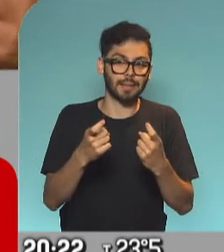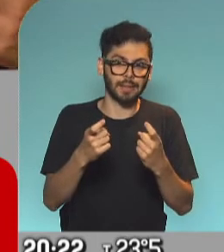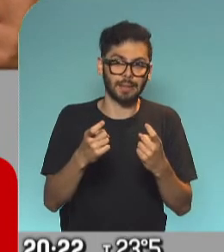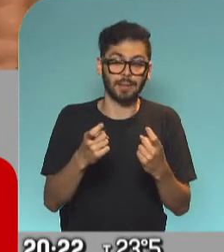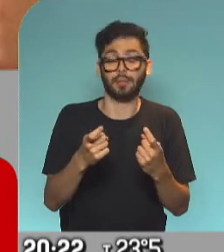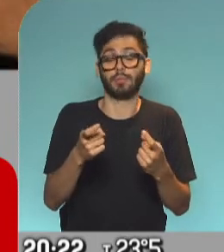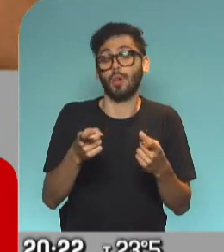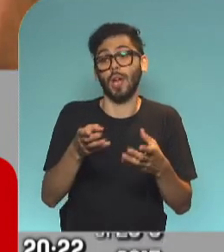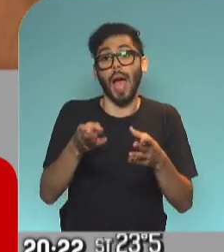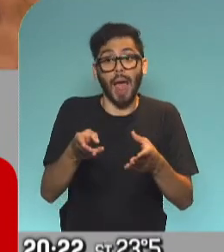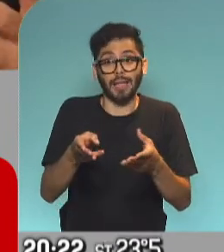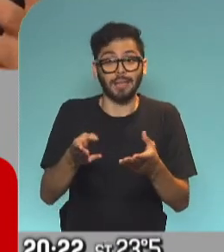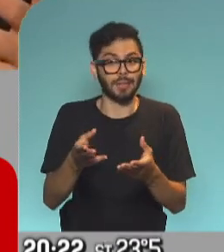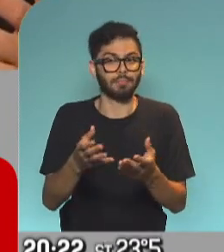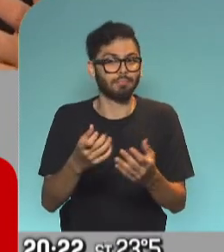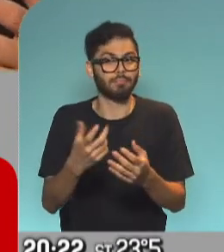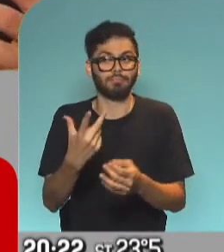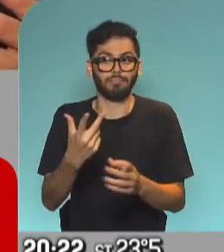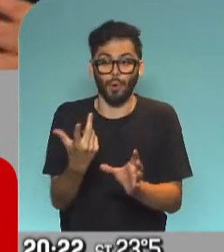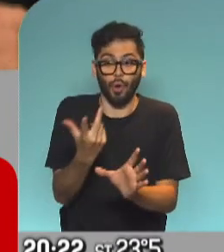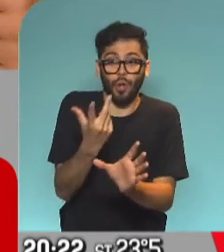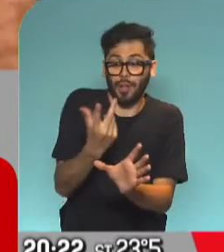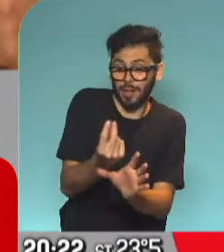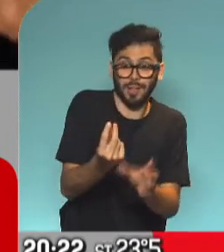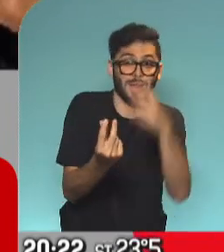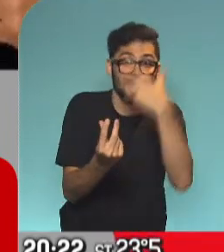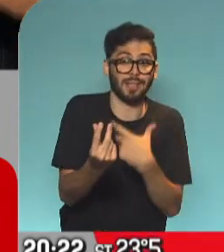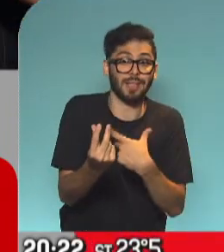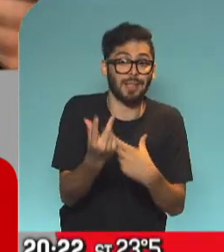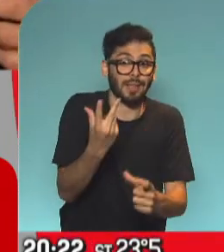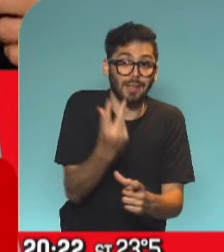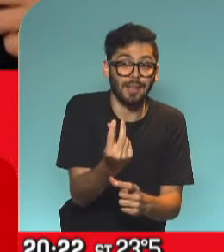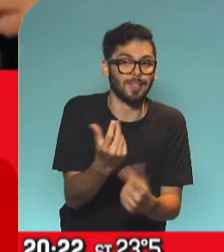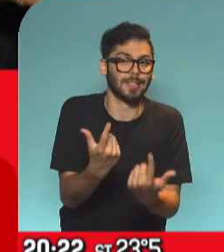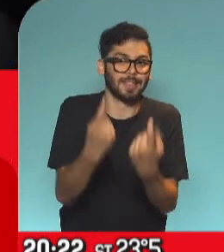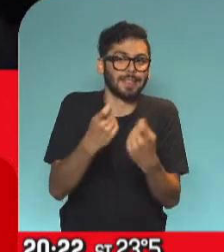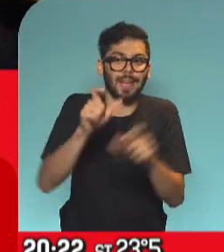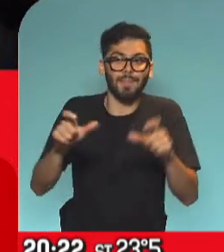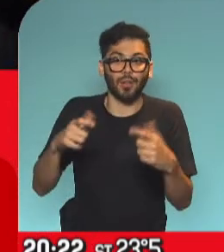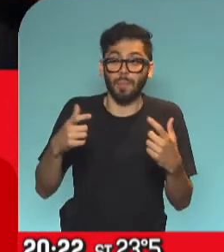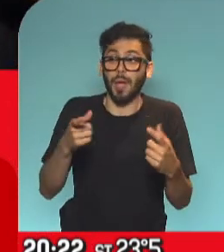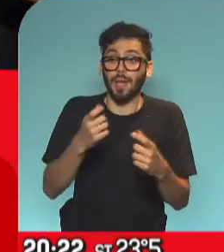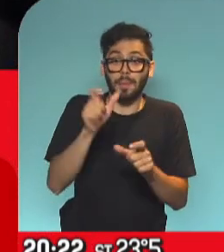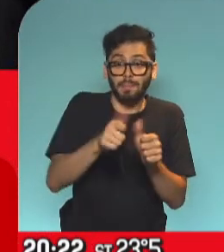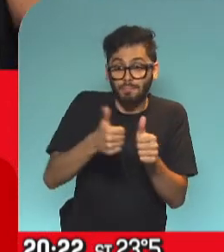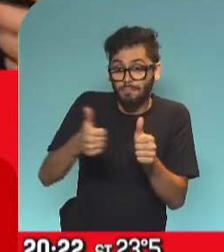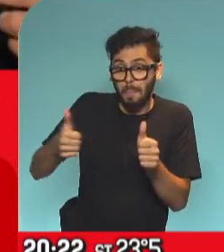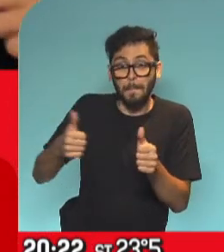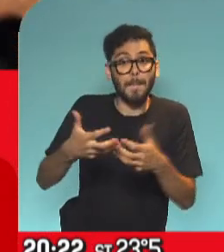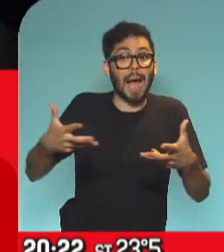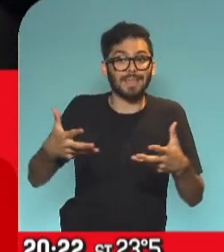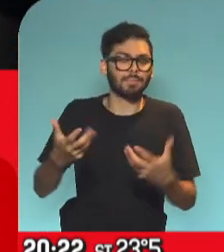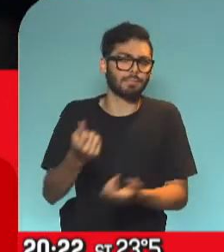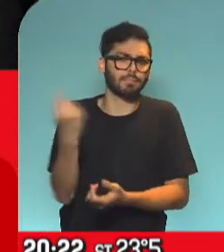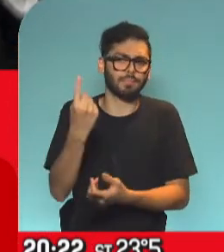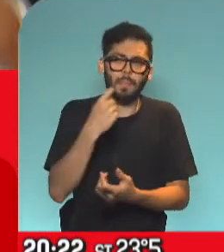a permitir que el proceso de vacunación sea lo más rápido posible, digamos, ¿no? Porque para asistir, para saber cuándo se la